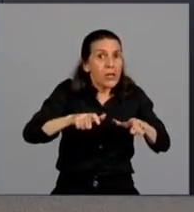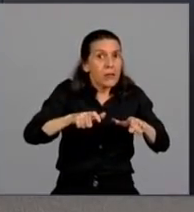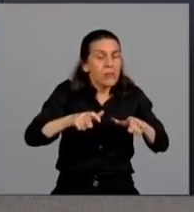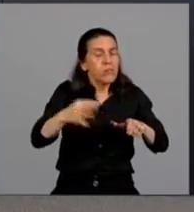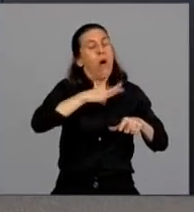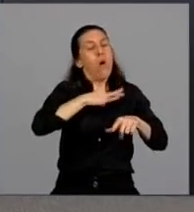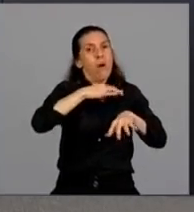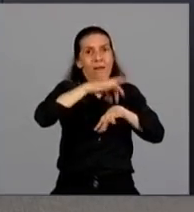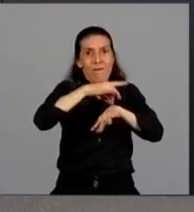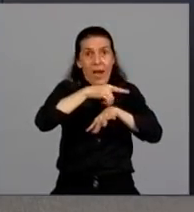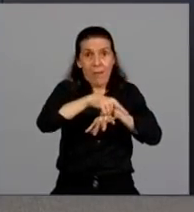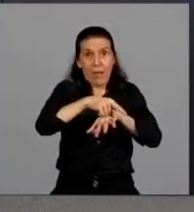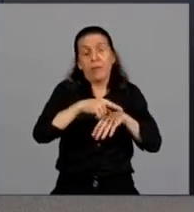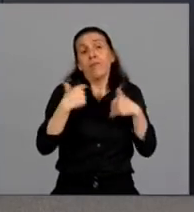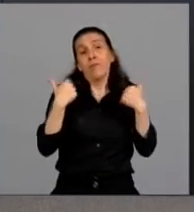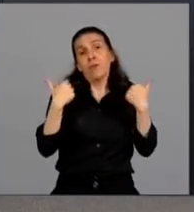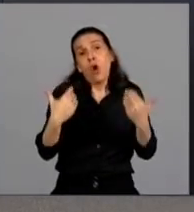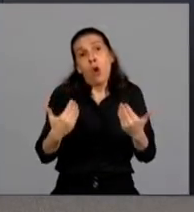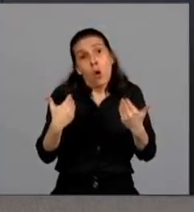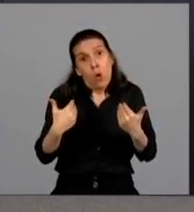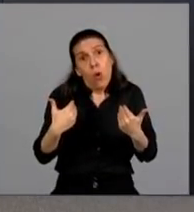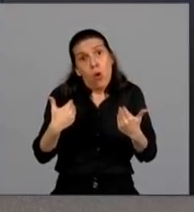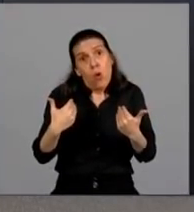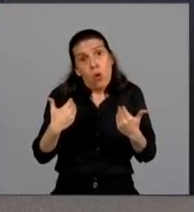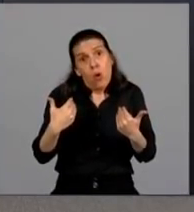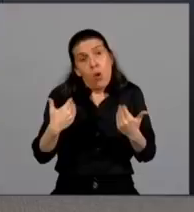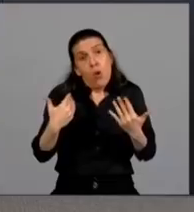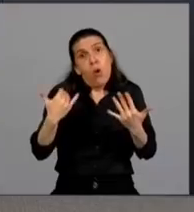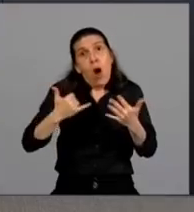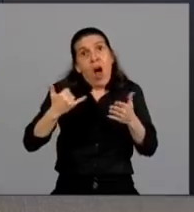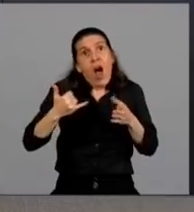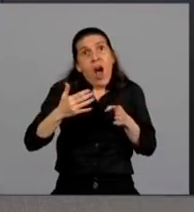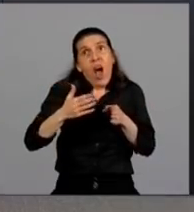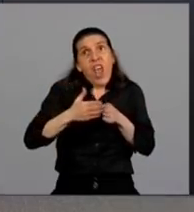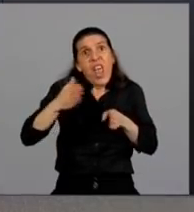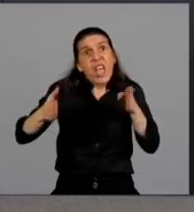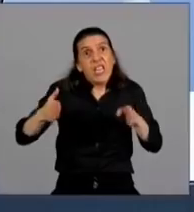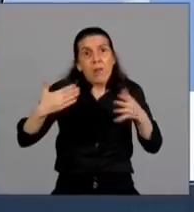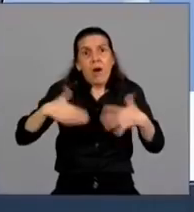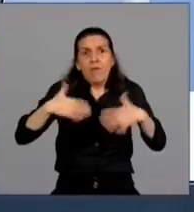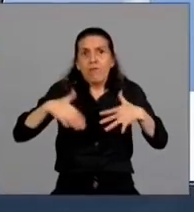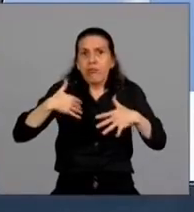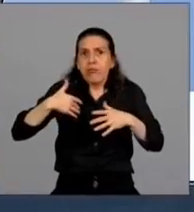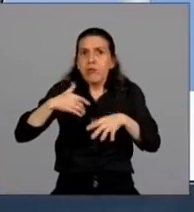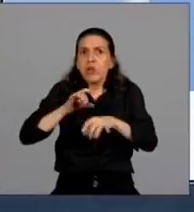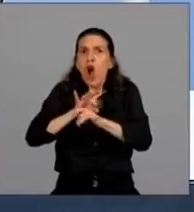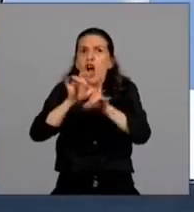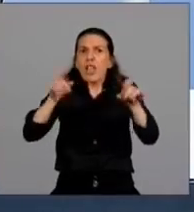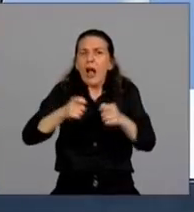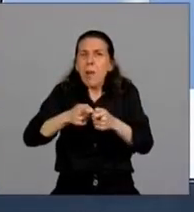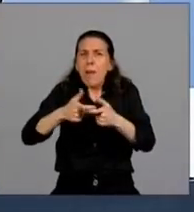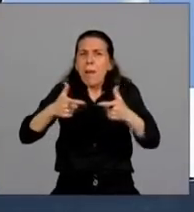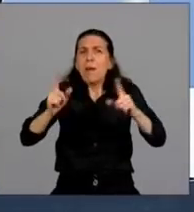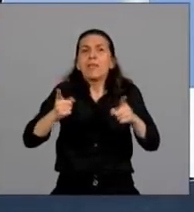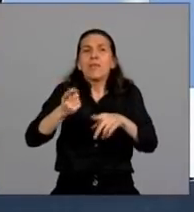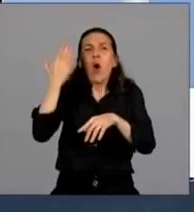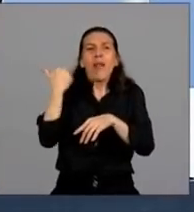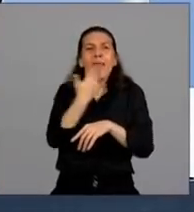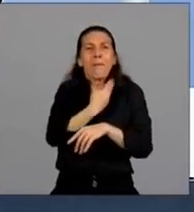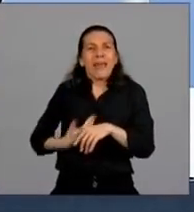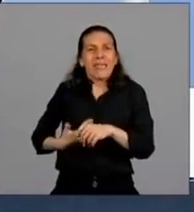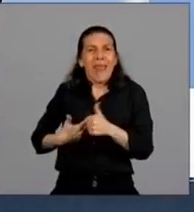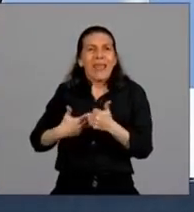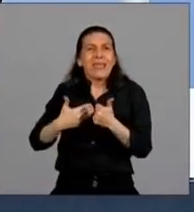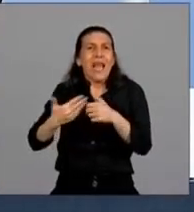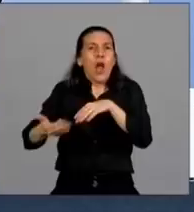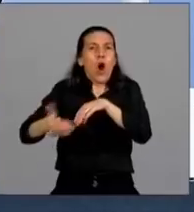Obviamente estamos en una fase de crecimiento acelerado, como dijo el presidente y como dijo Horacio, nada más